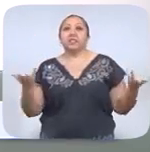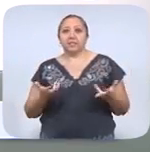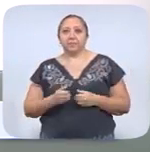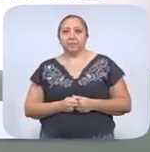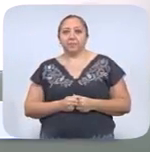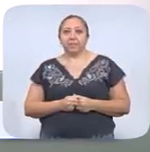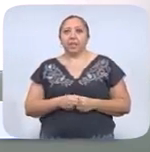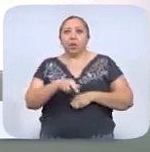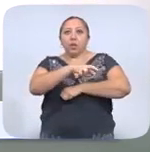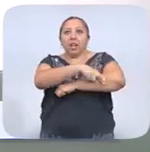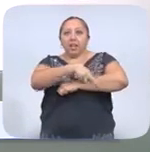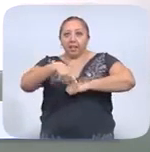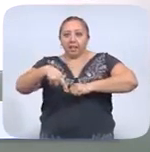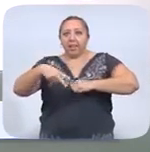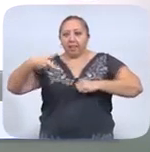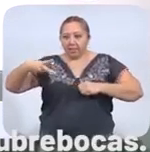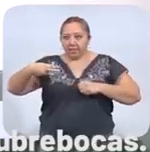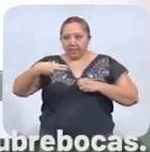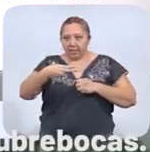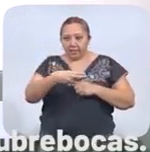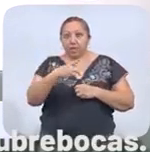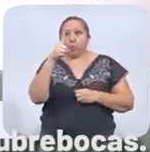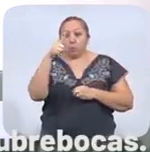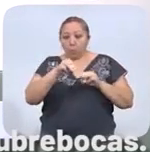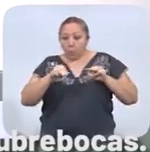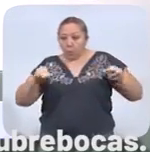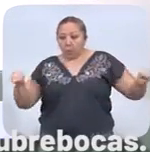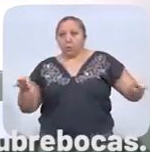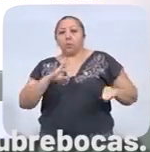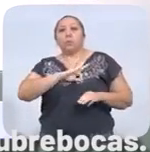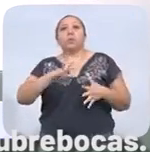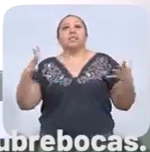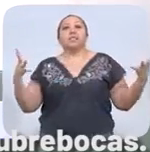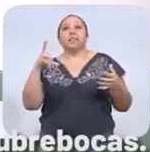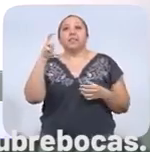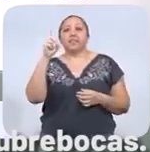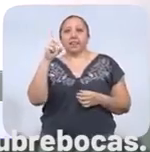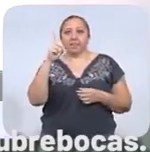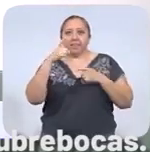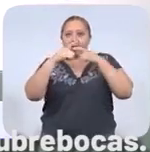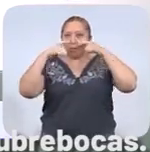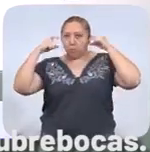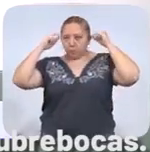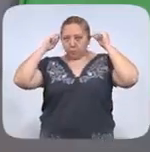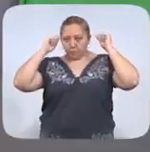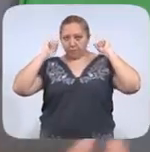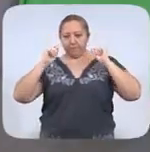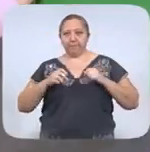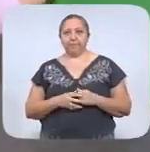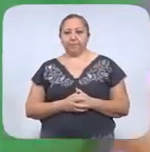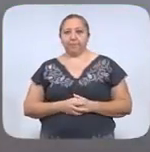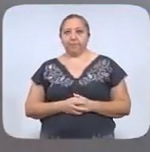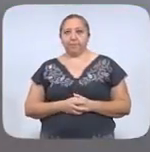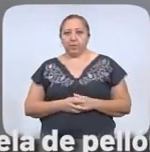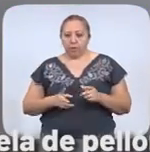hacer regla y tijeras con cada metro de tela puedes hacer 30 cubrebocas